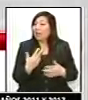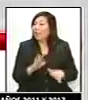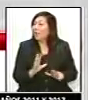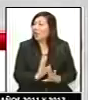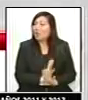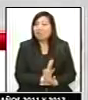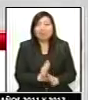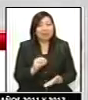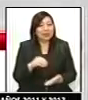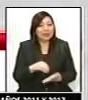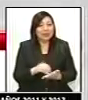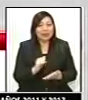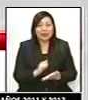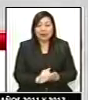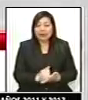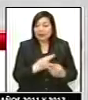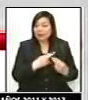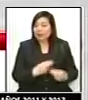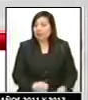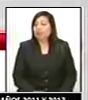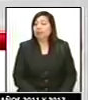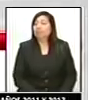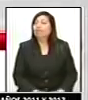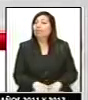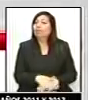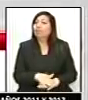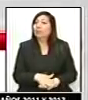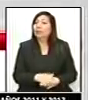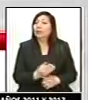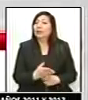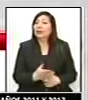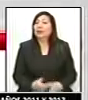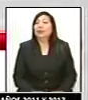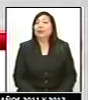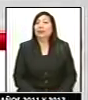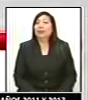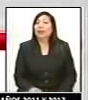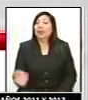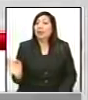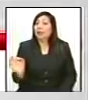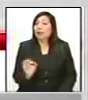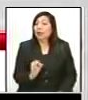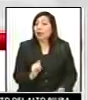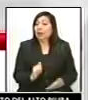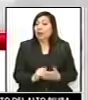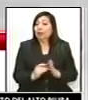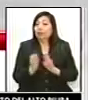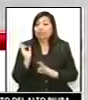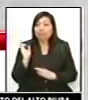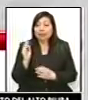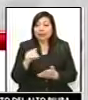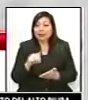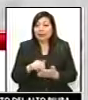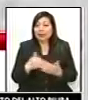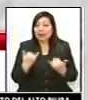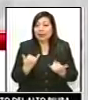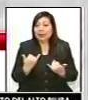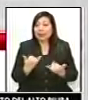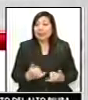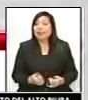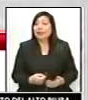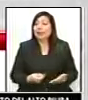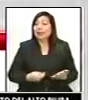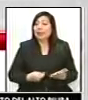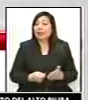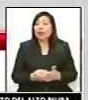puede imponer sanción por responsabilidad administrativa funcional en ninguno de los casos expuestos, ya que esta facultad